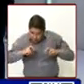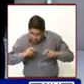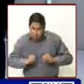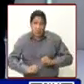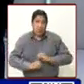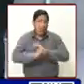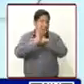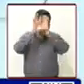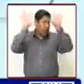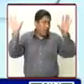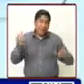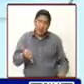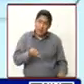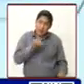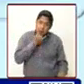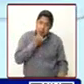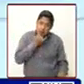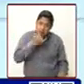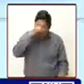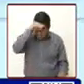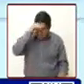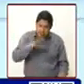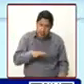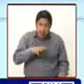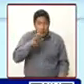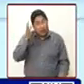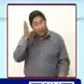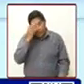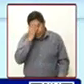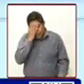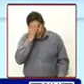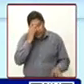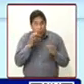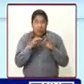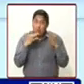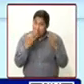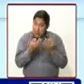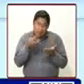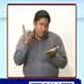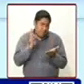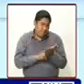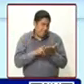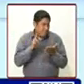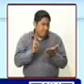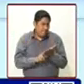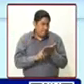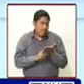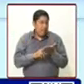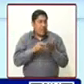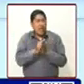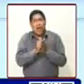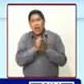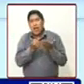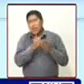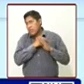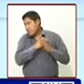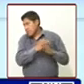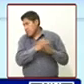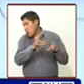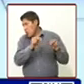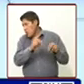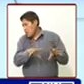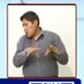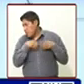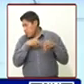más qué fue lo que ha pasado con este pequeño. Pero bueno, si la familia ya ha firmado esta acta de desistimiento o de no